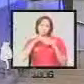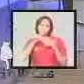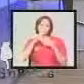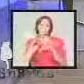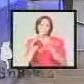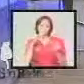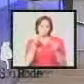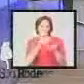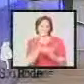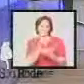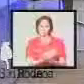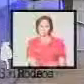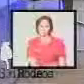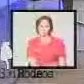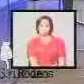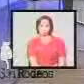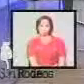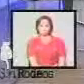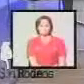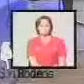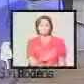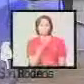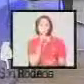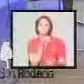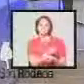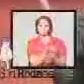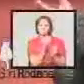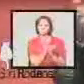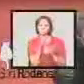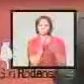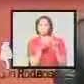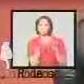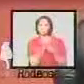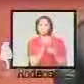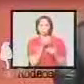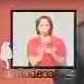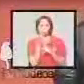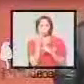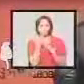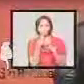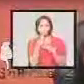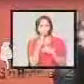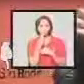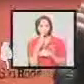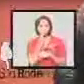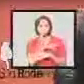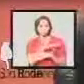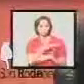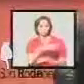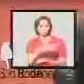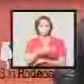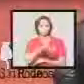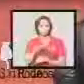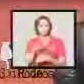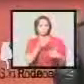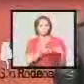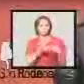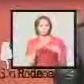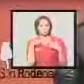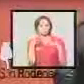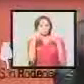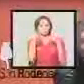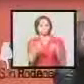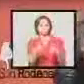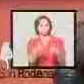de financiamiento. Así es, con parte de estas utilidades que estábamos hablando, nosotros una parte lo destinamos